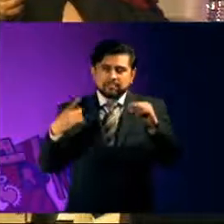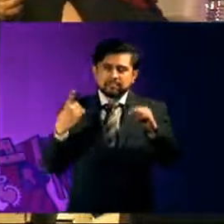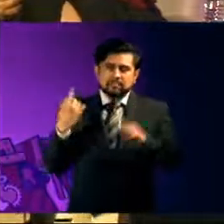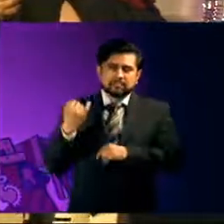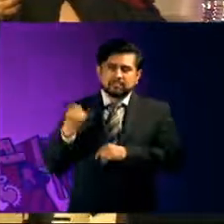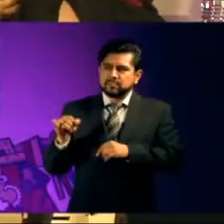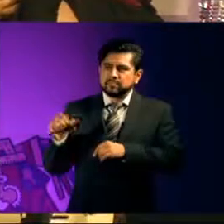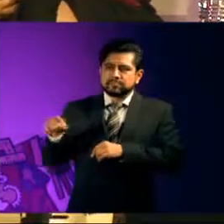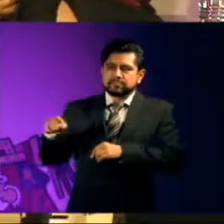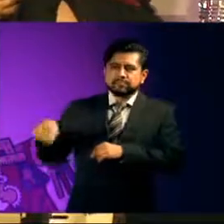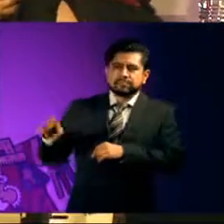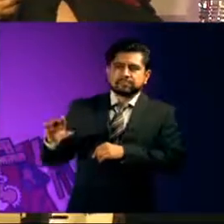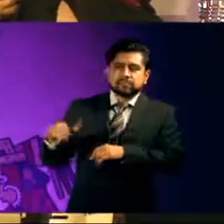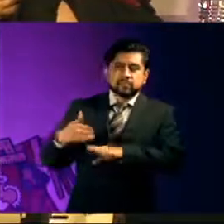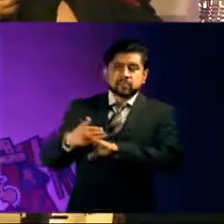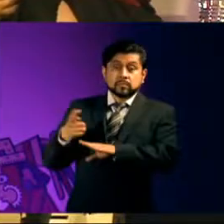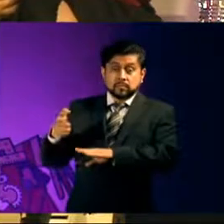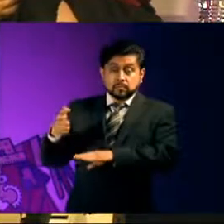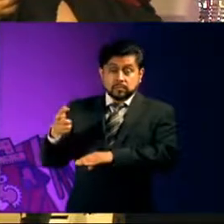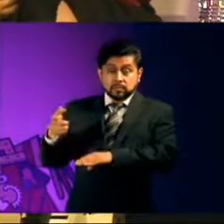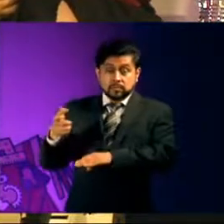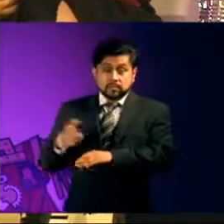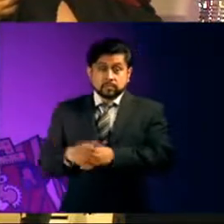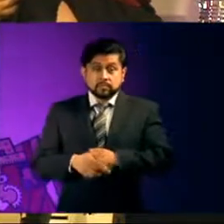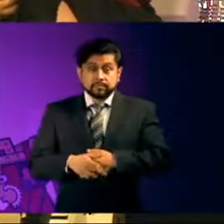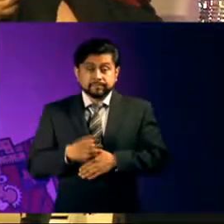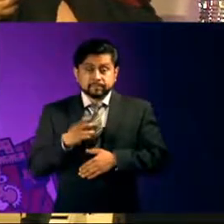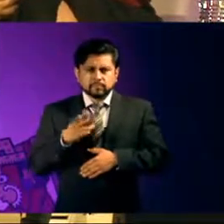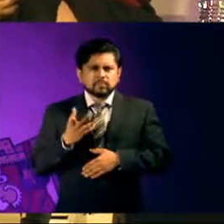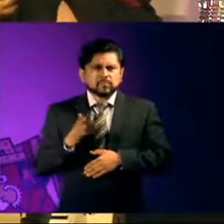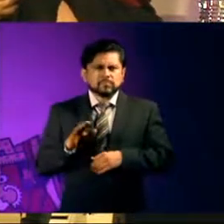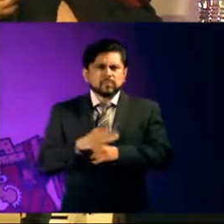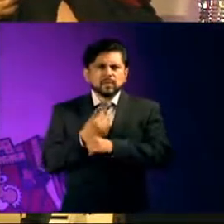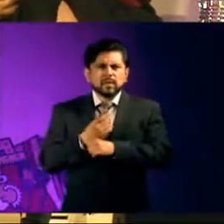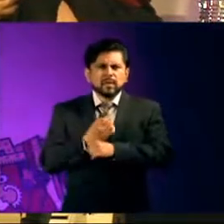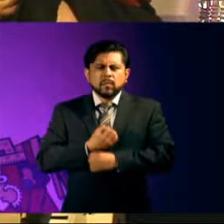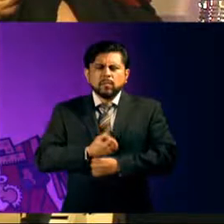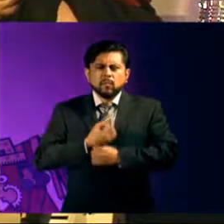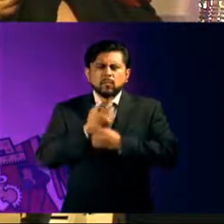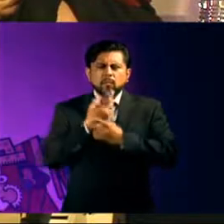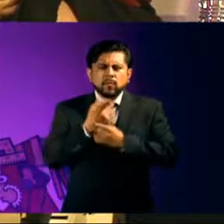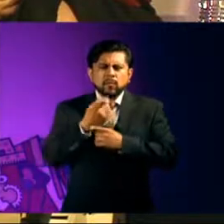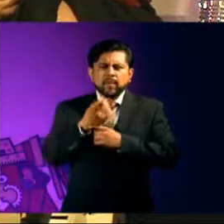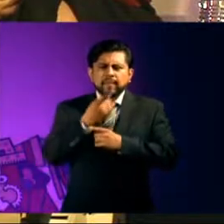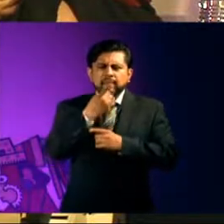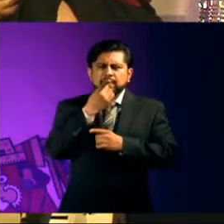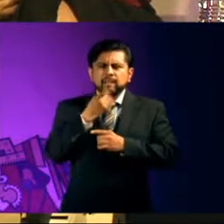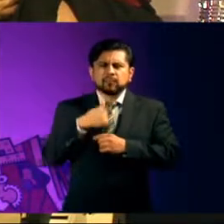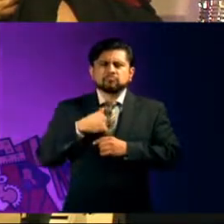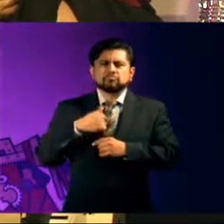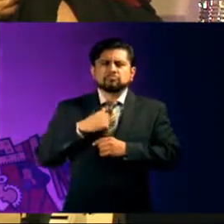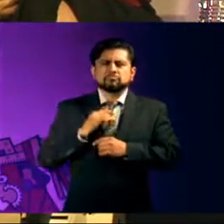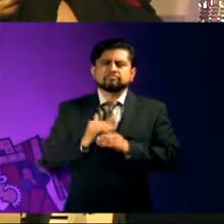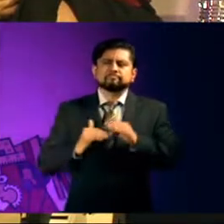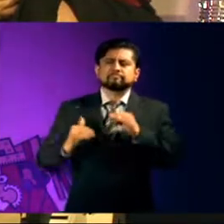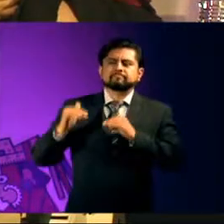que diga que alguien es inferior es un discurso de odio y eso hay que tenerlo claro el discurso